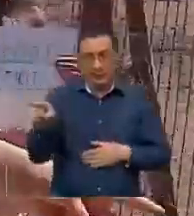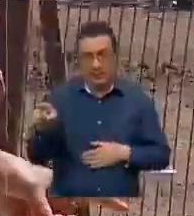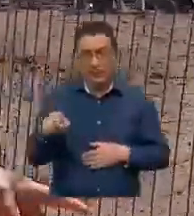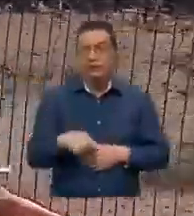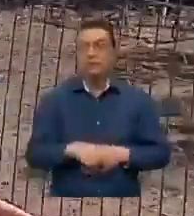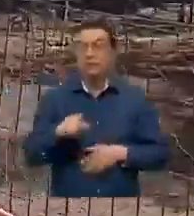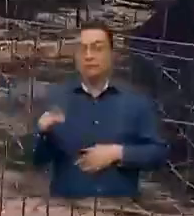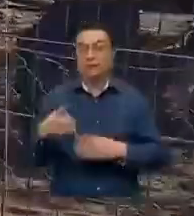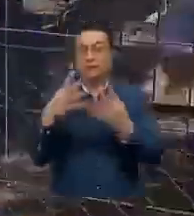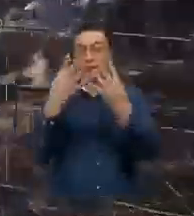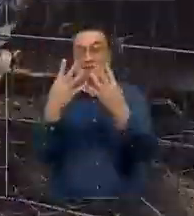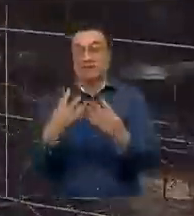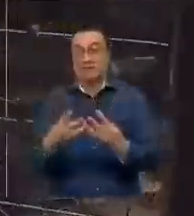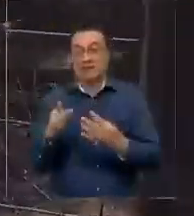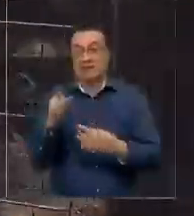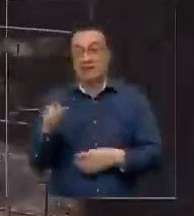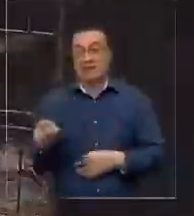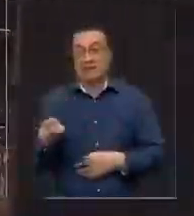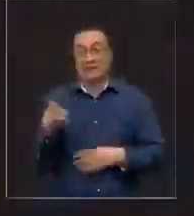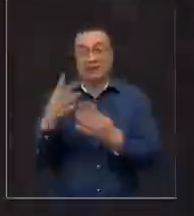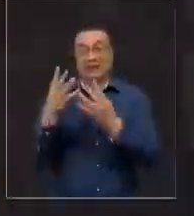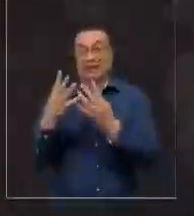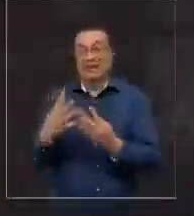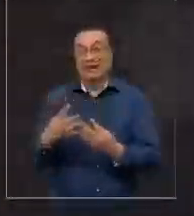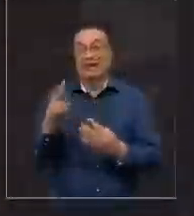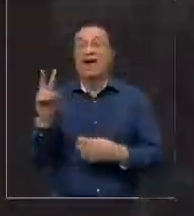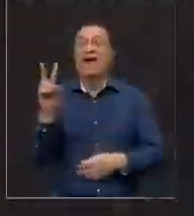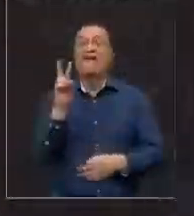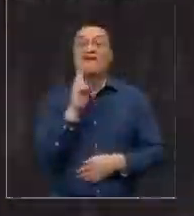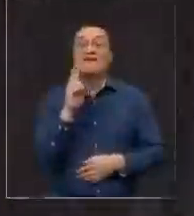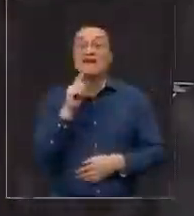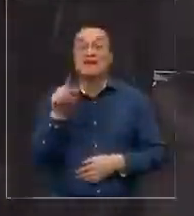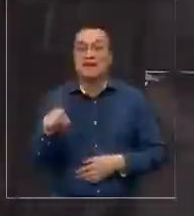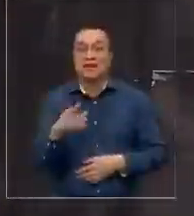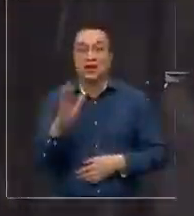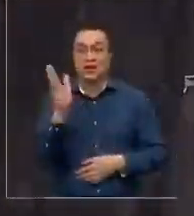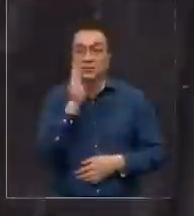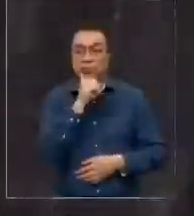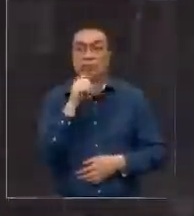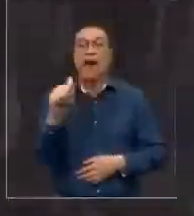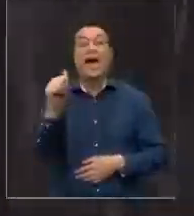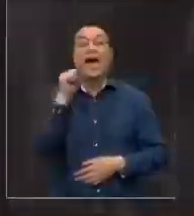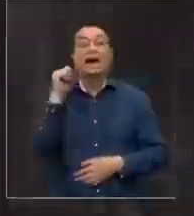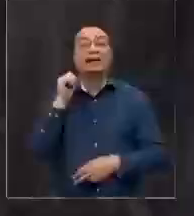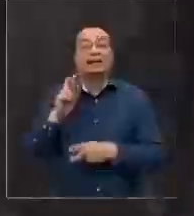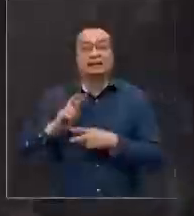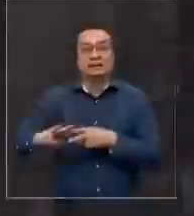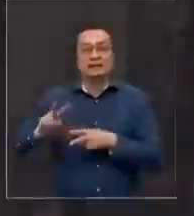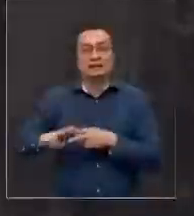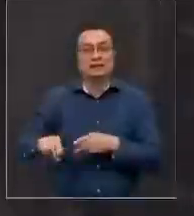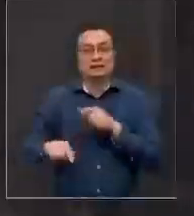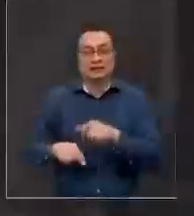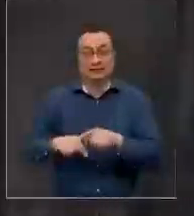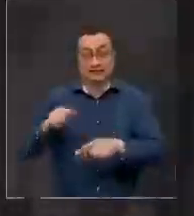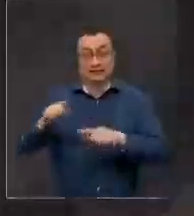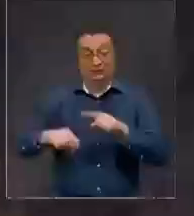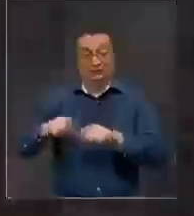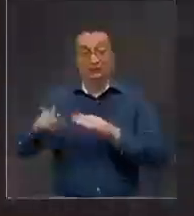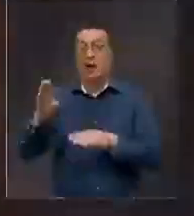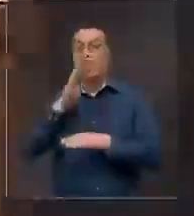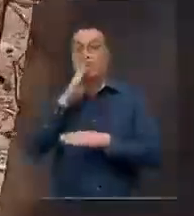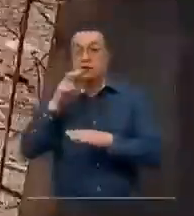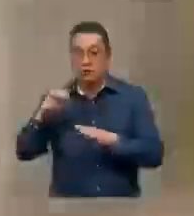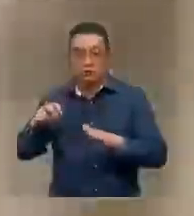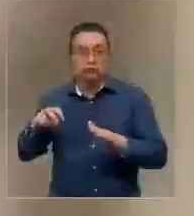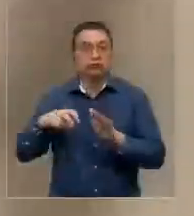desde la reja pero el día viernes estaba ayer lo arreglado desde este terreno habría salido